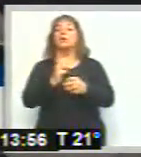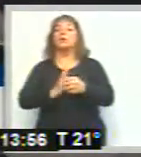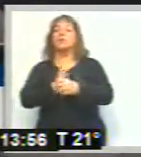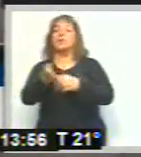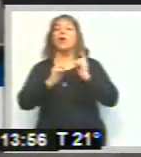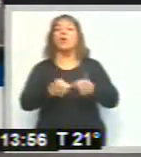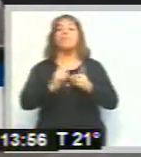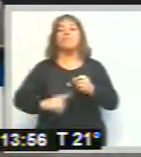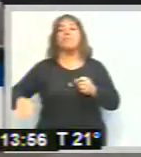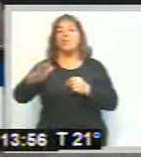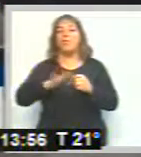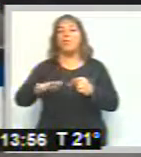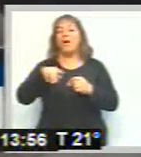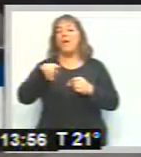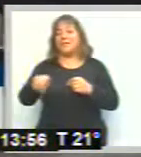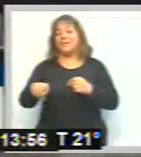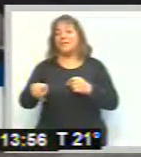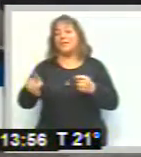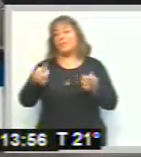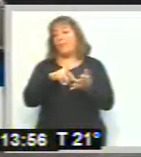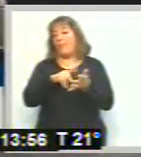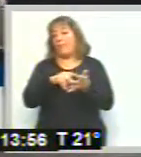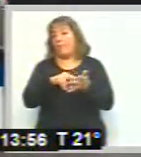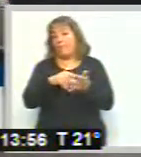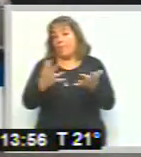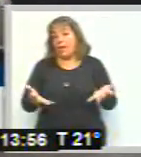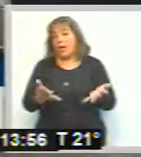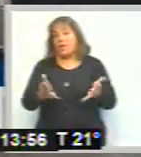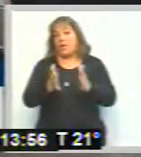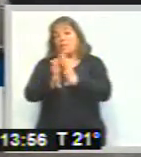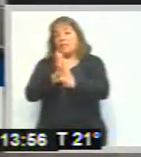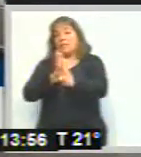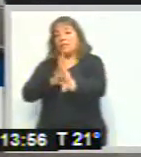lugar, y bueno, y esto ocasiona una torpeza, una obstrucción en